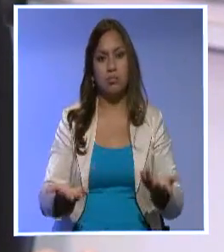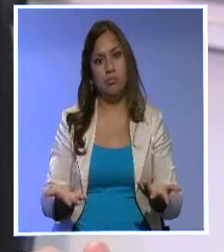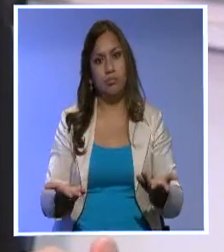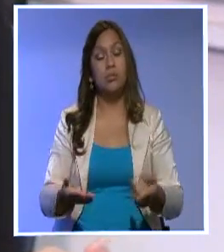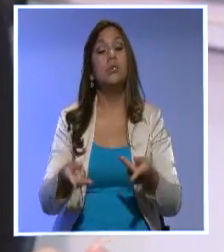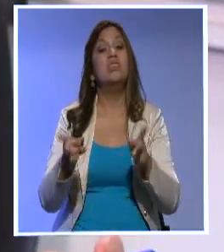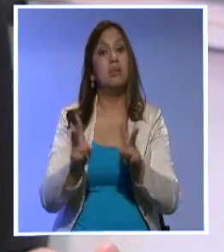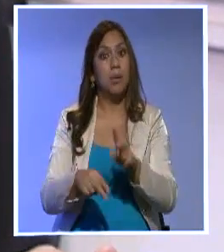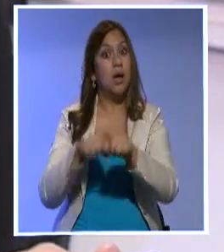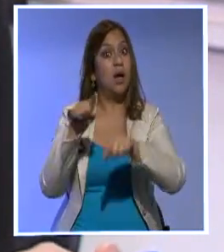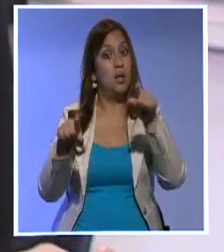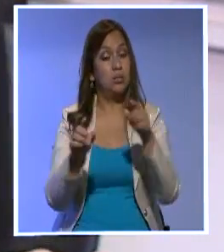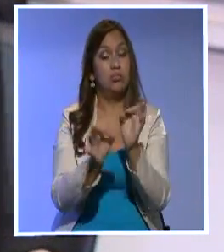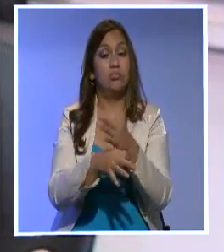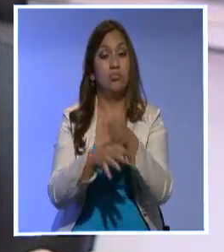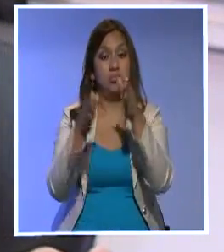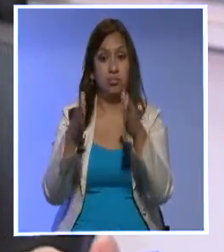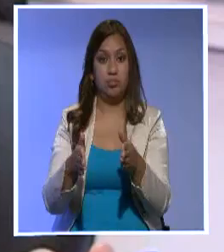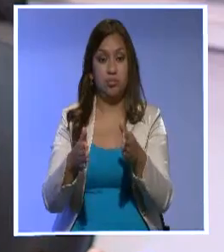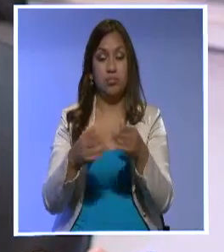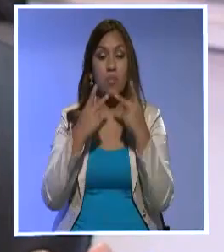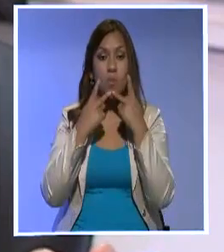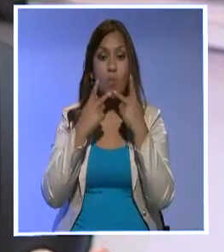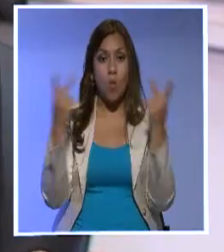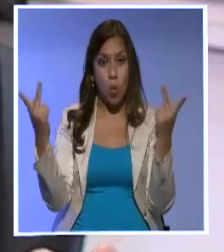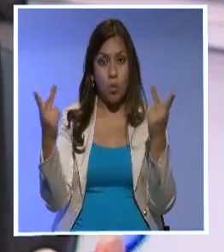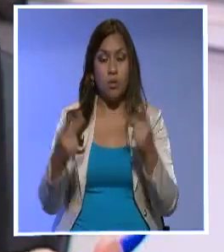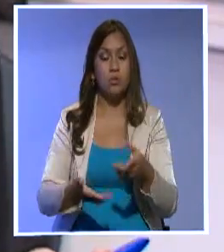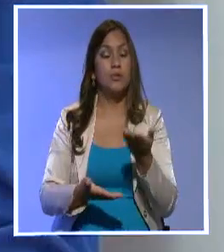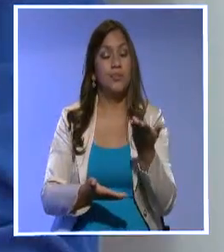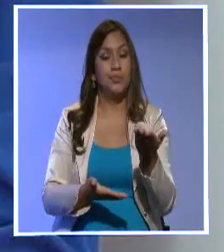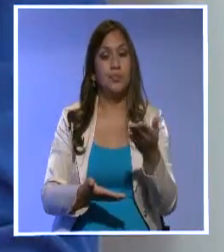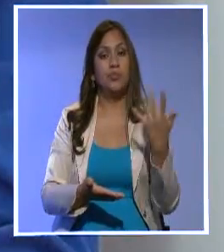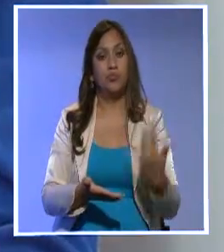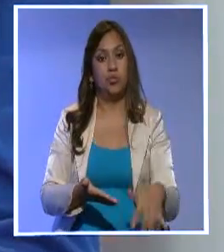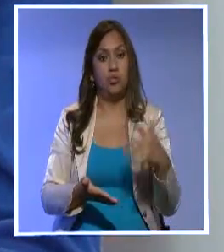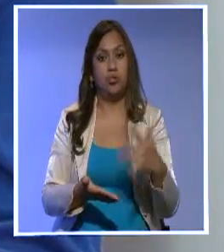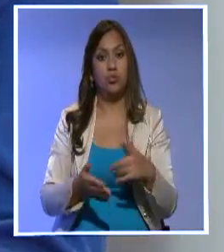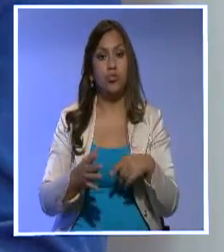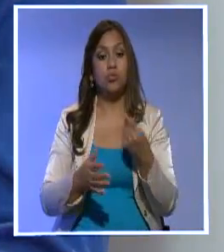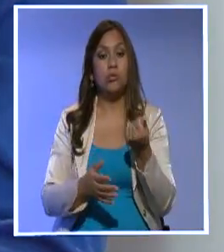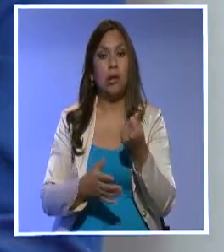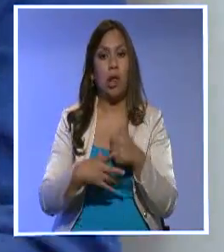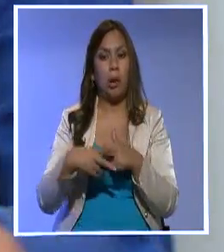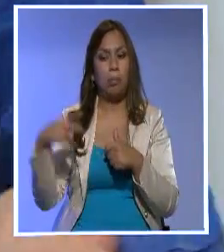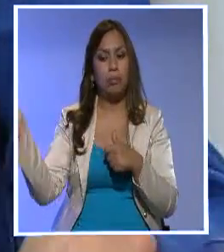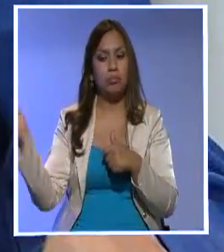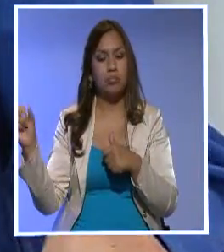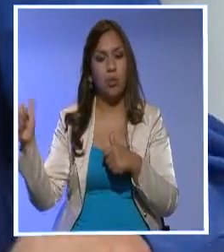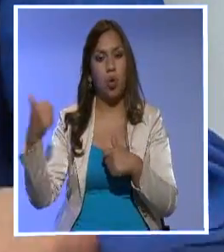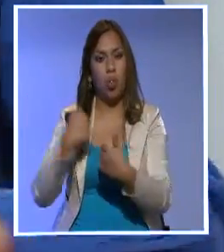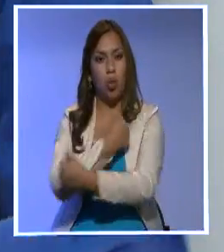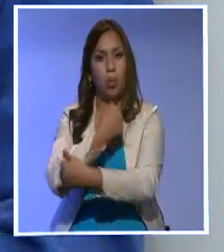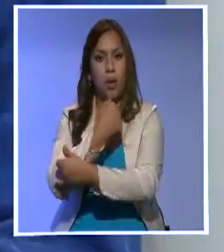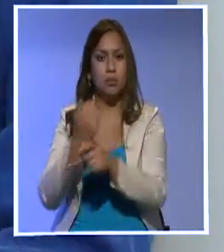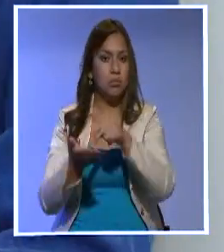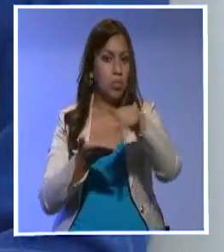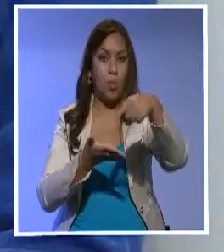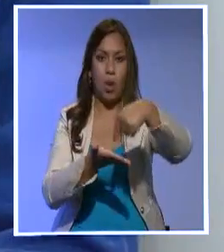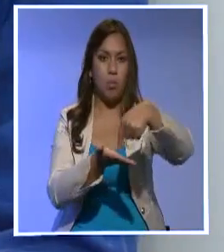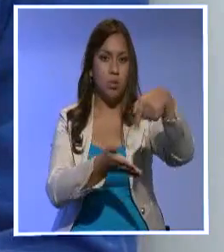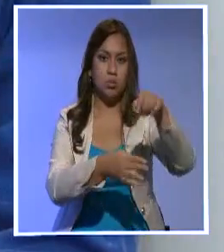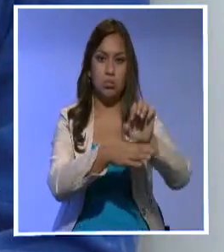dentro de actividades ilegítimas como es la inversión de recursos ecuatorianos en paraísos fiscales que debe esperar la ciudadanía de esta actividad de fiscalización